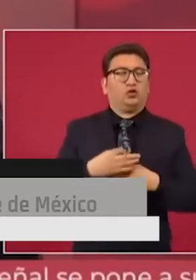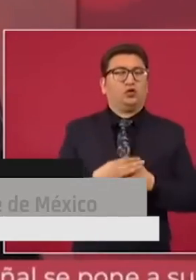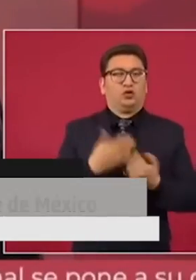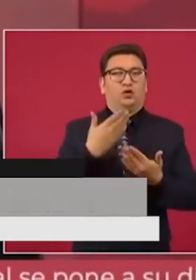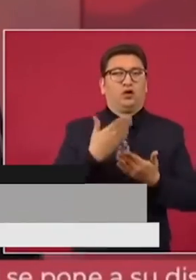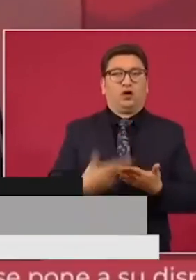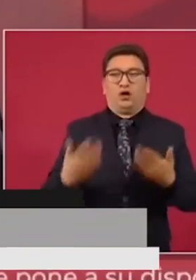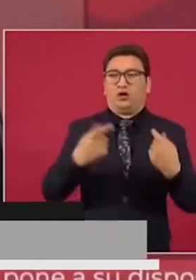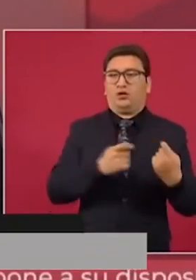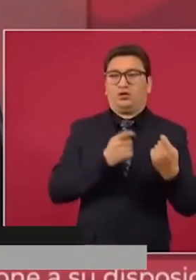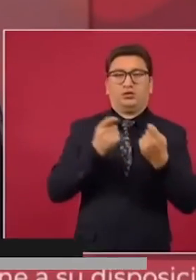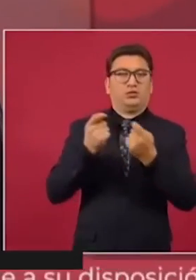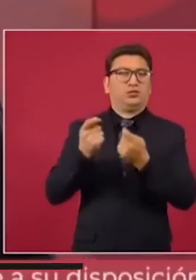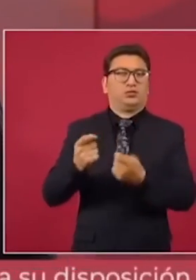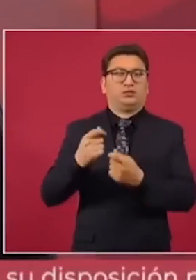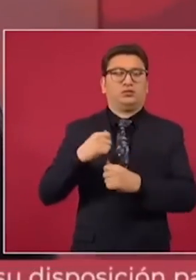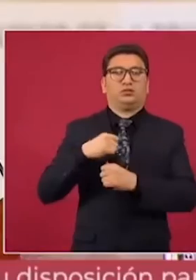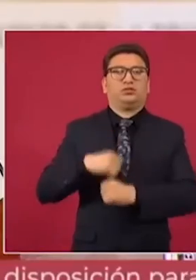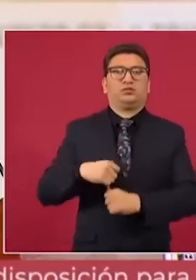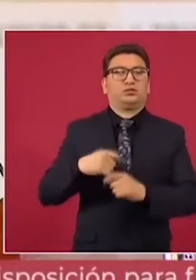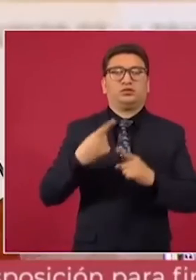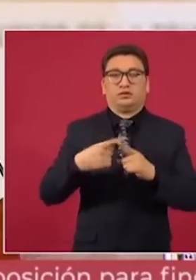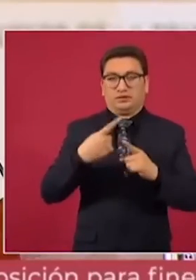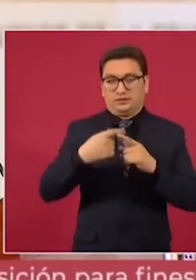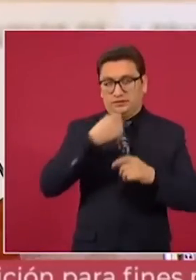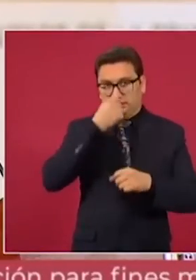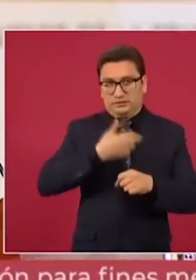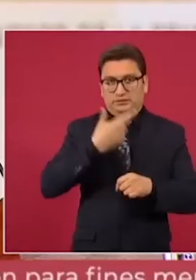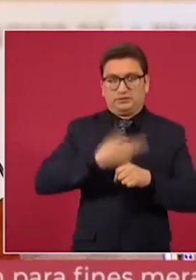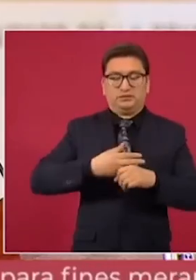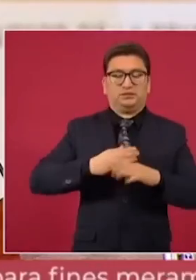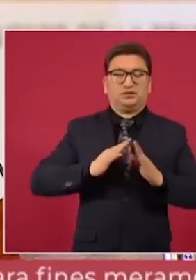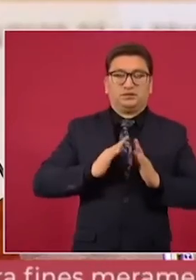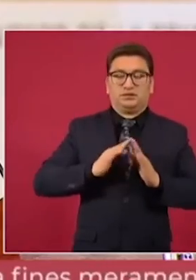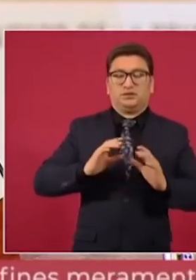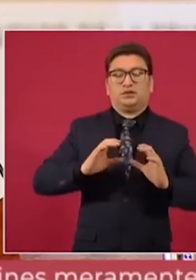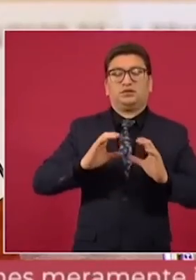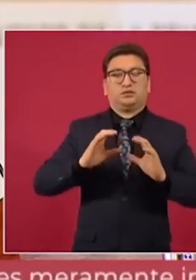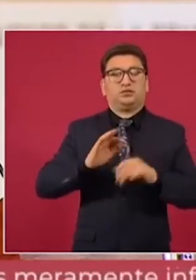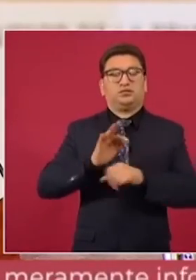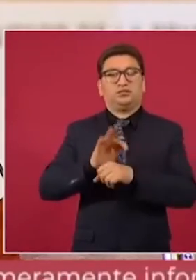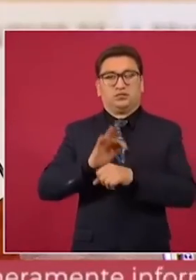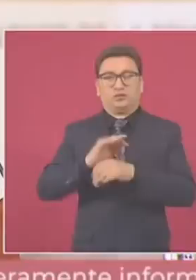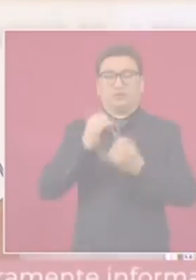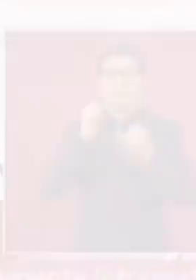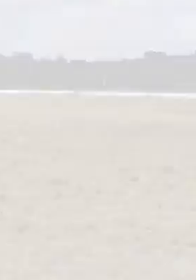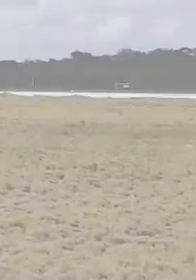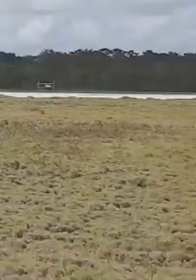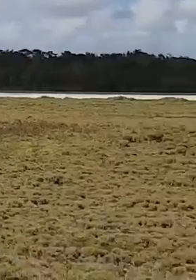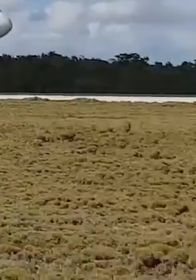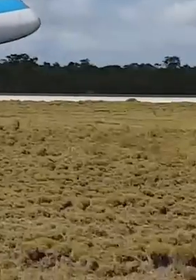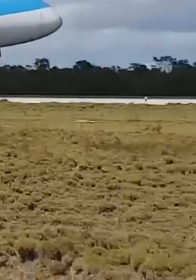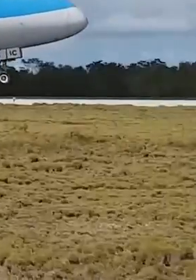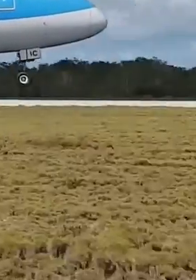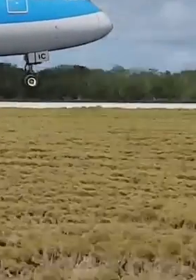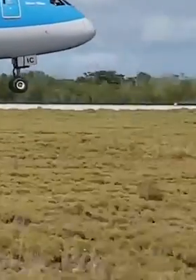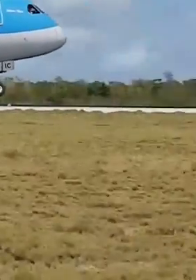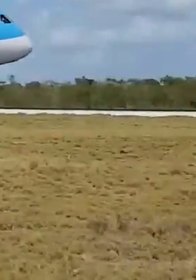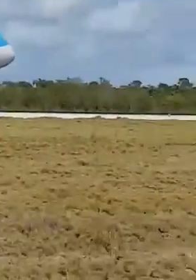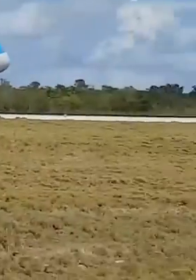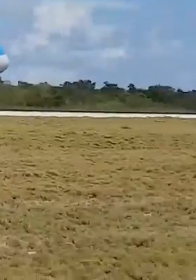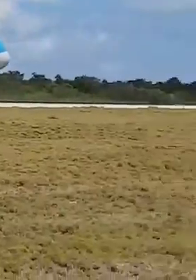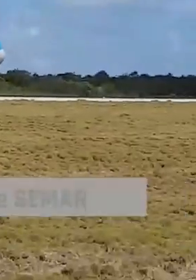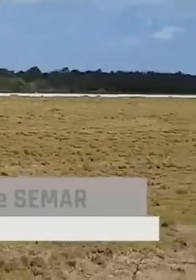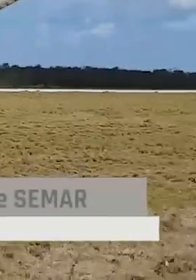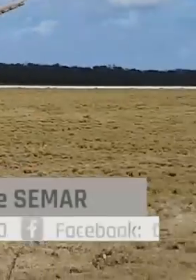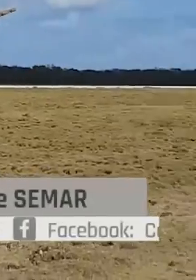van a ser manejadas tanto por la Secretaría de la Defensa como por la Secretaría de Marina. Finalmente, López